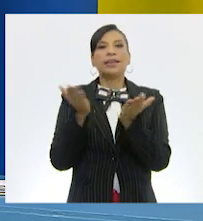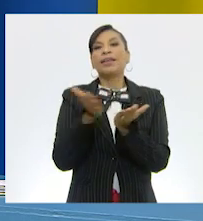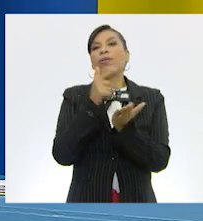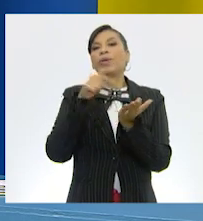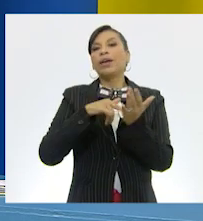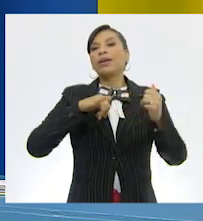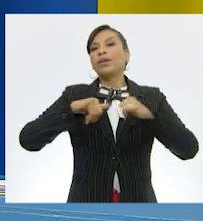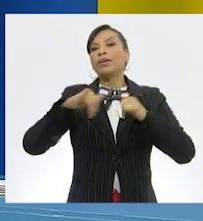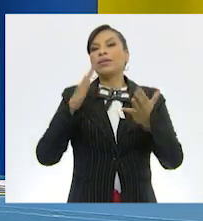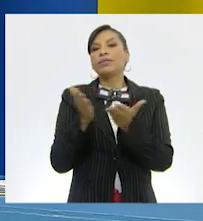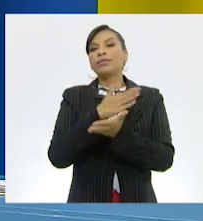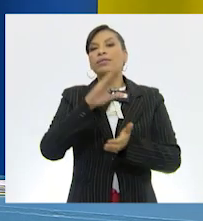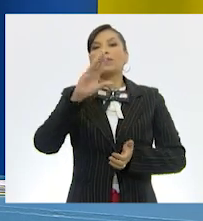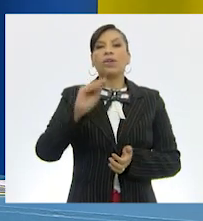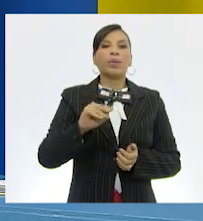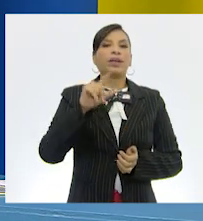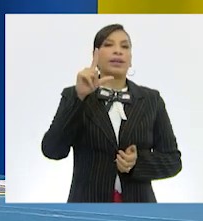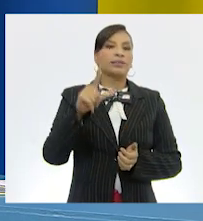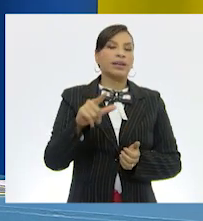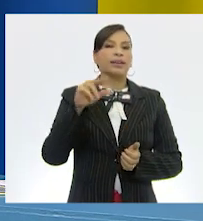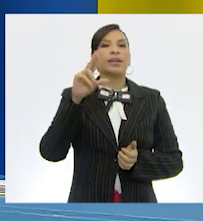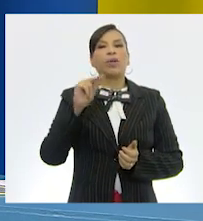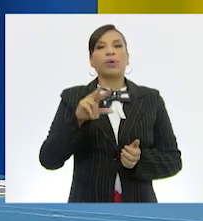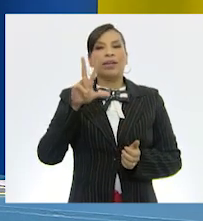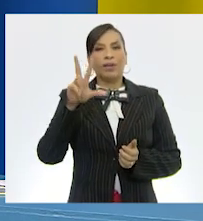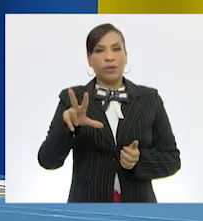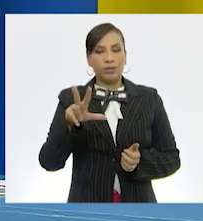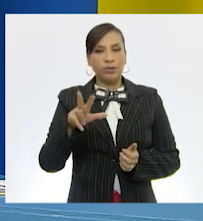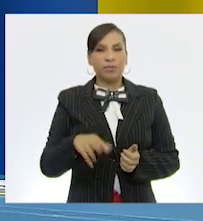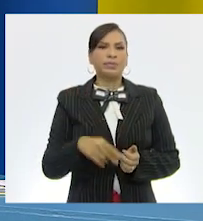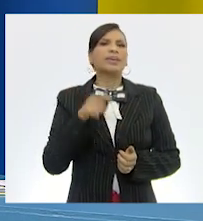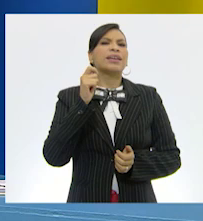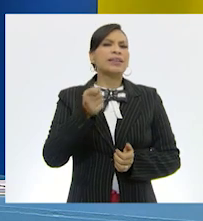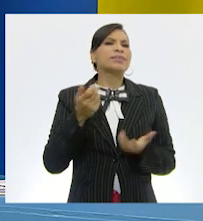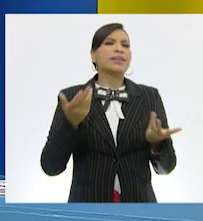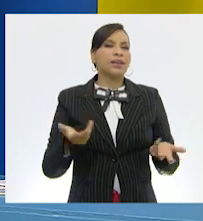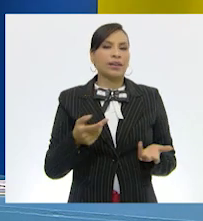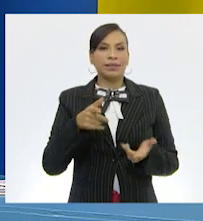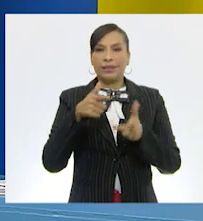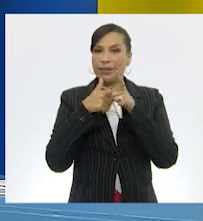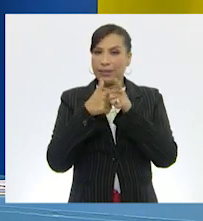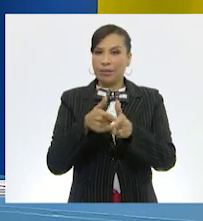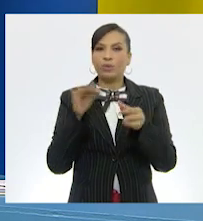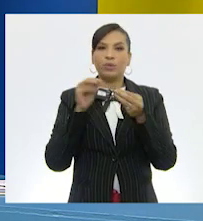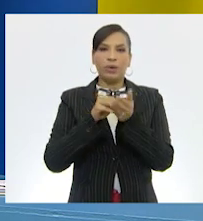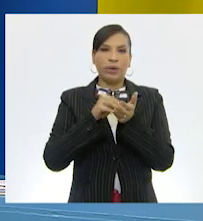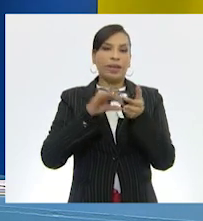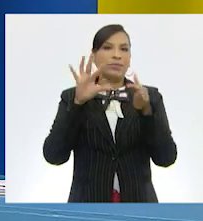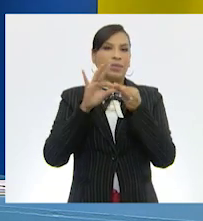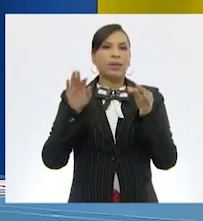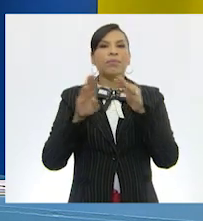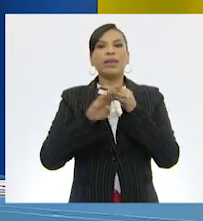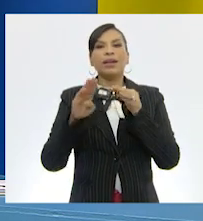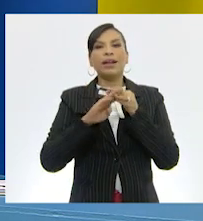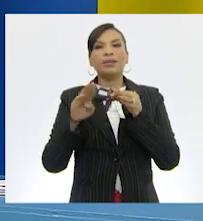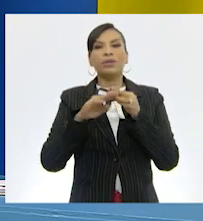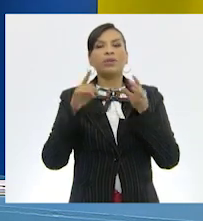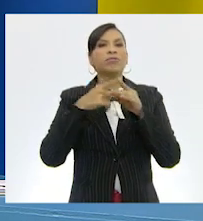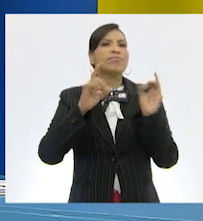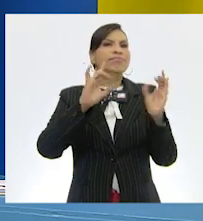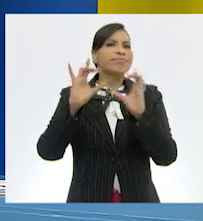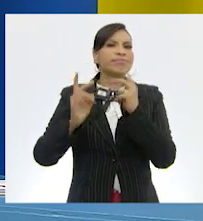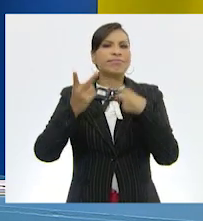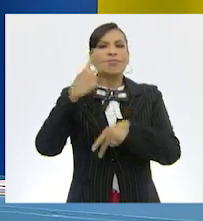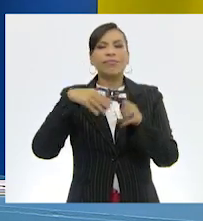geografía en las páginas 97 y 98. Eso quiere decir que seguimos hablando de la migración, de esas causas